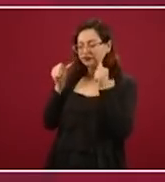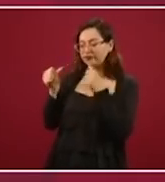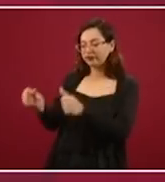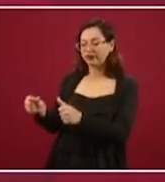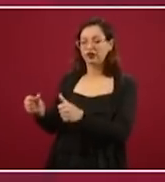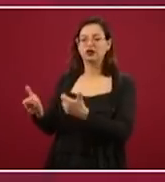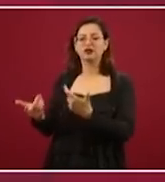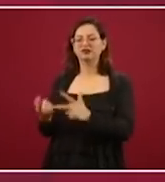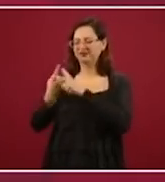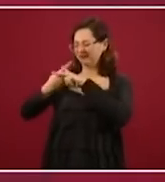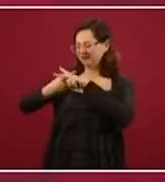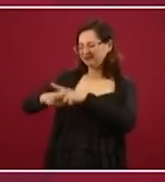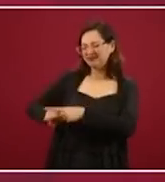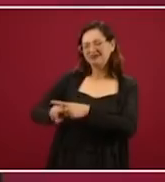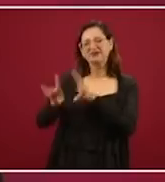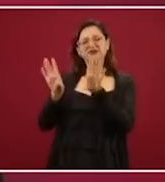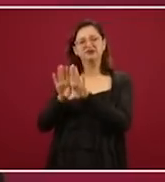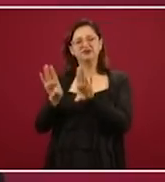combatiendo la corrupción,